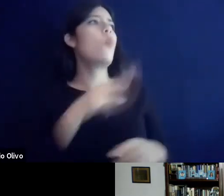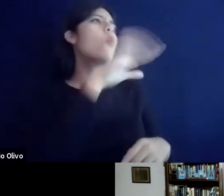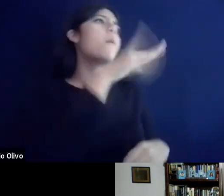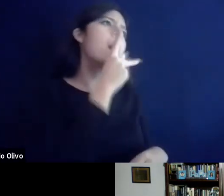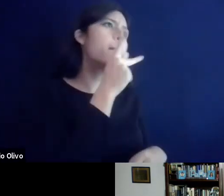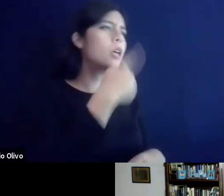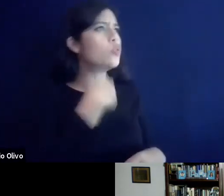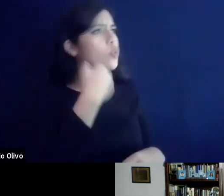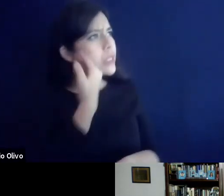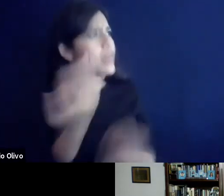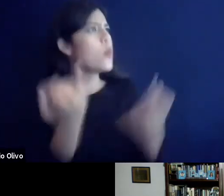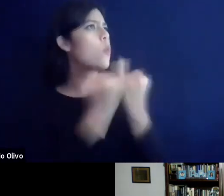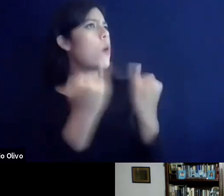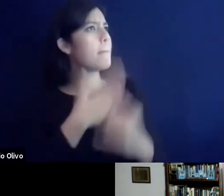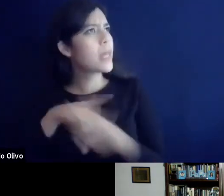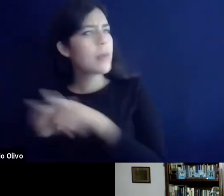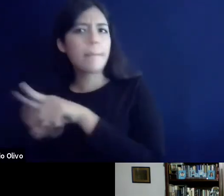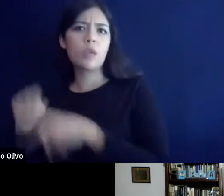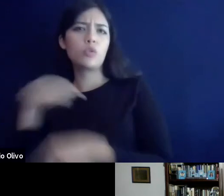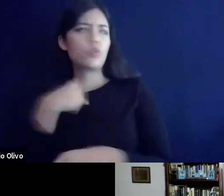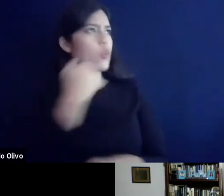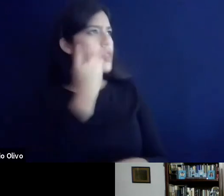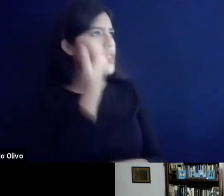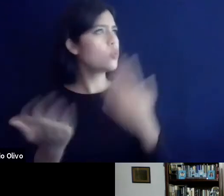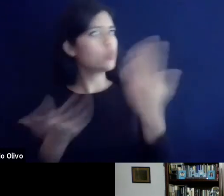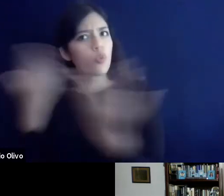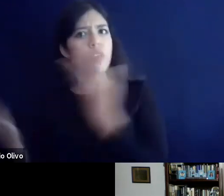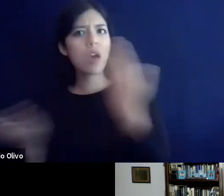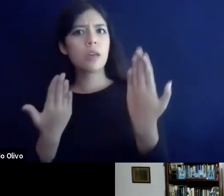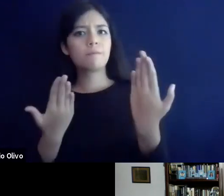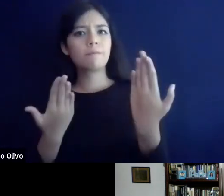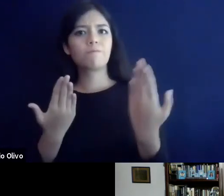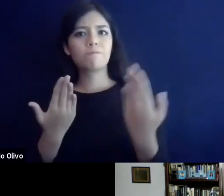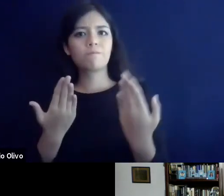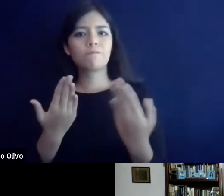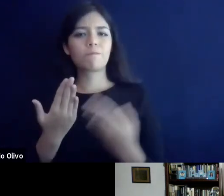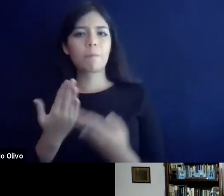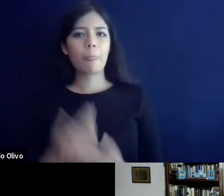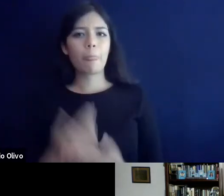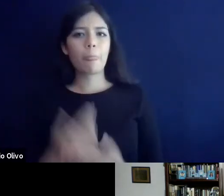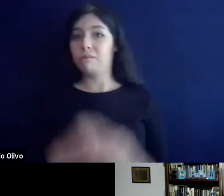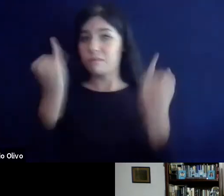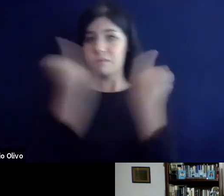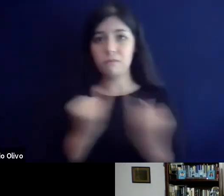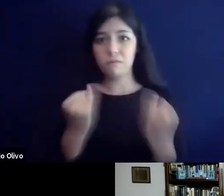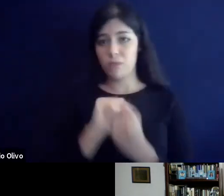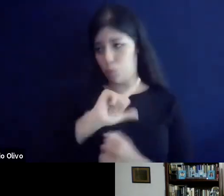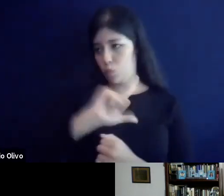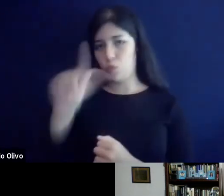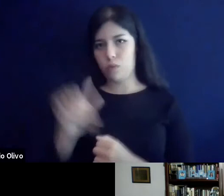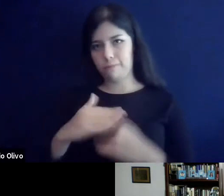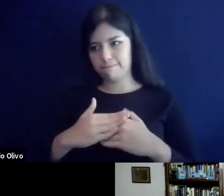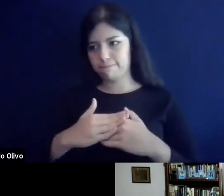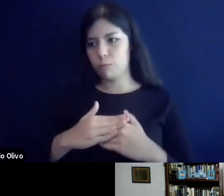Así de sencillo. Entonces, igual cuando me vine a la facultad, no fue